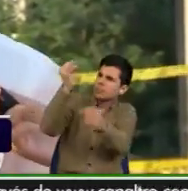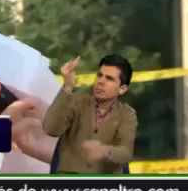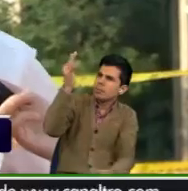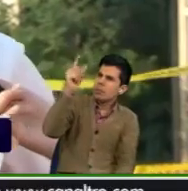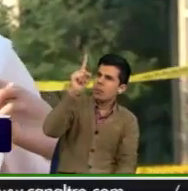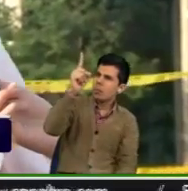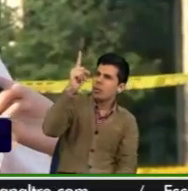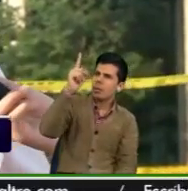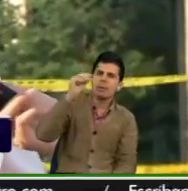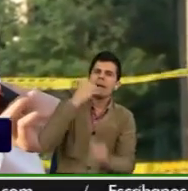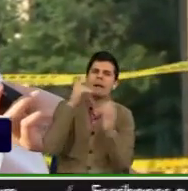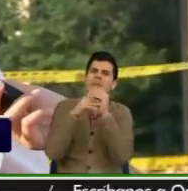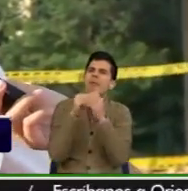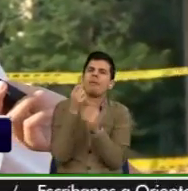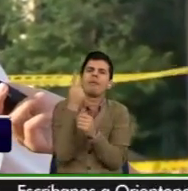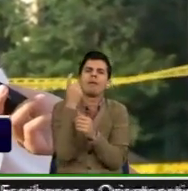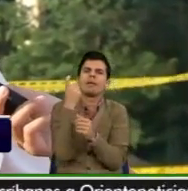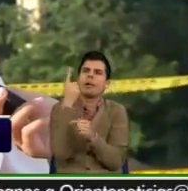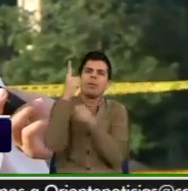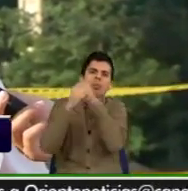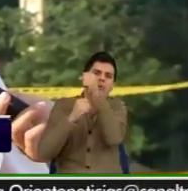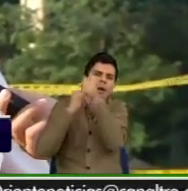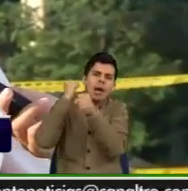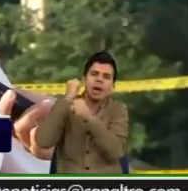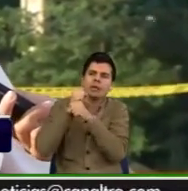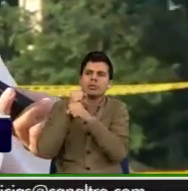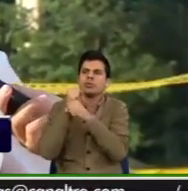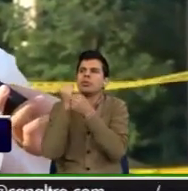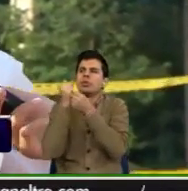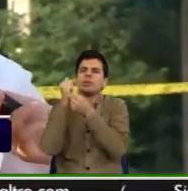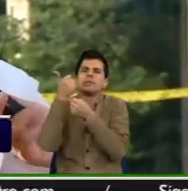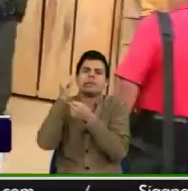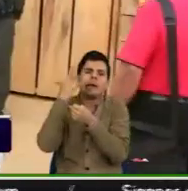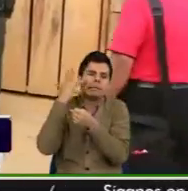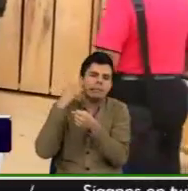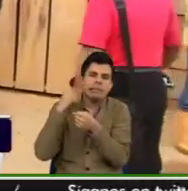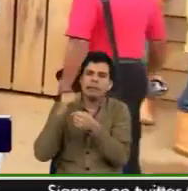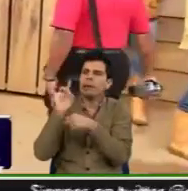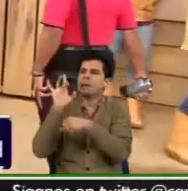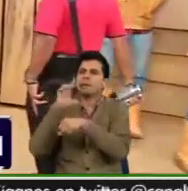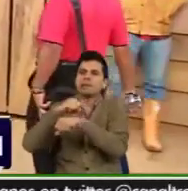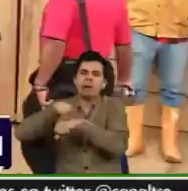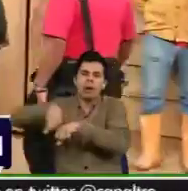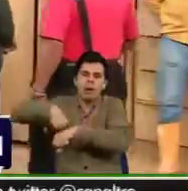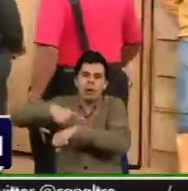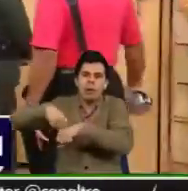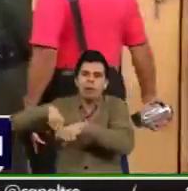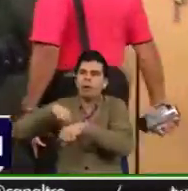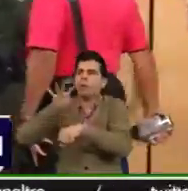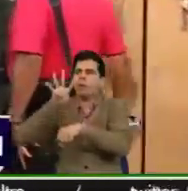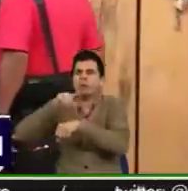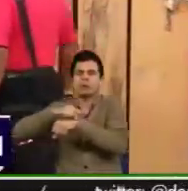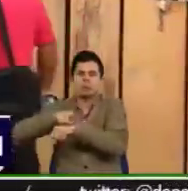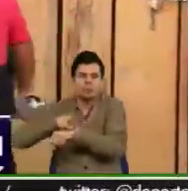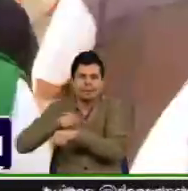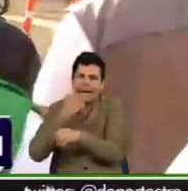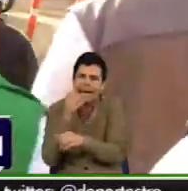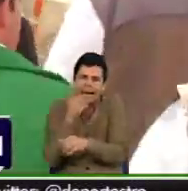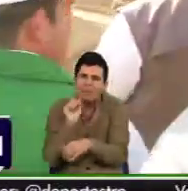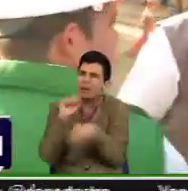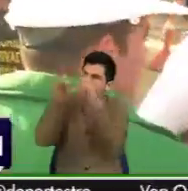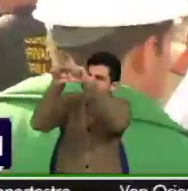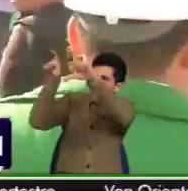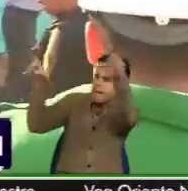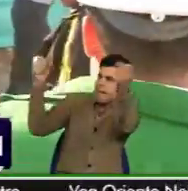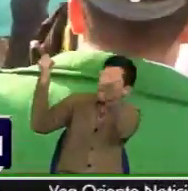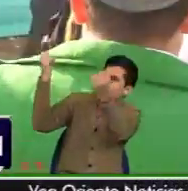justamente en Antonia Santos, el sitio donde vamos a colocar el reloj regresivo, el cual